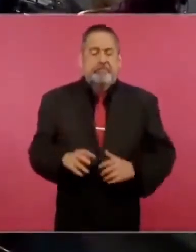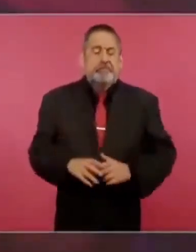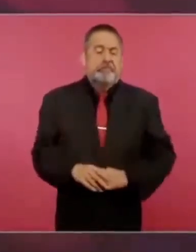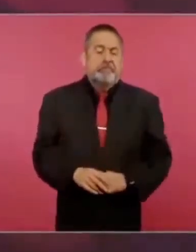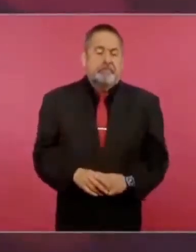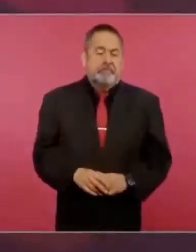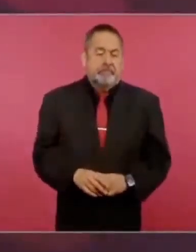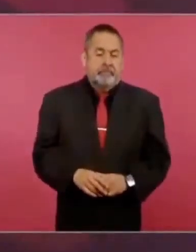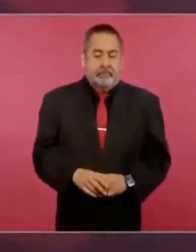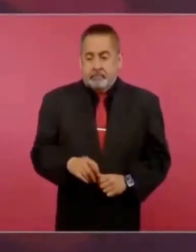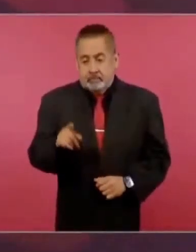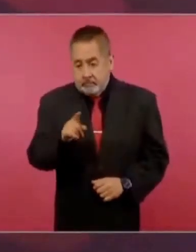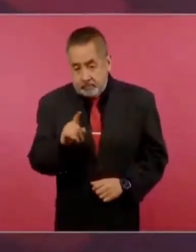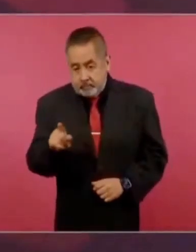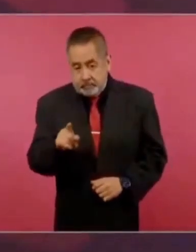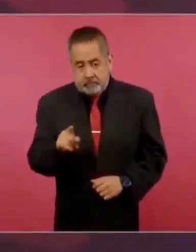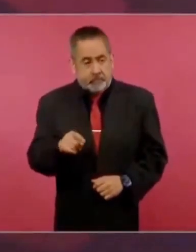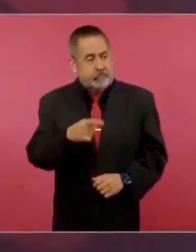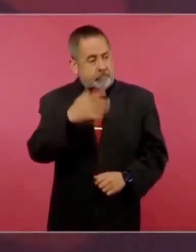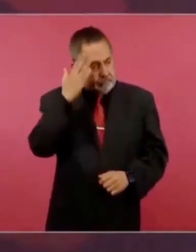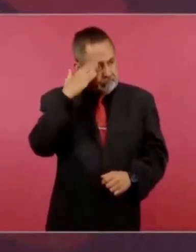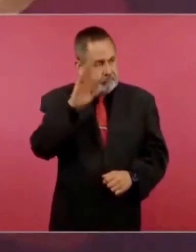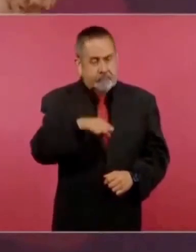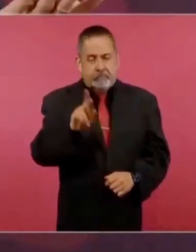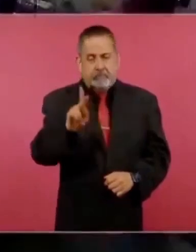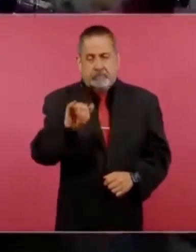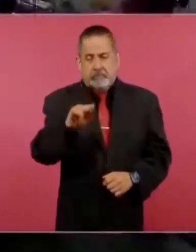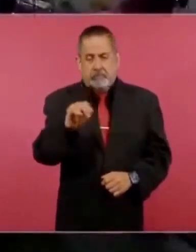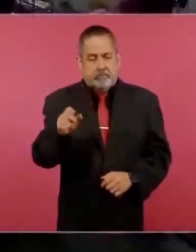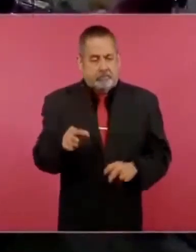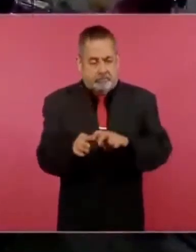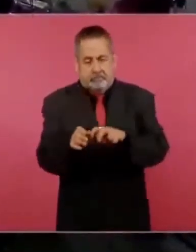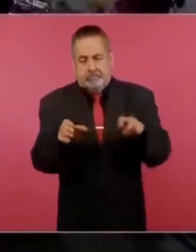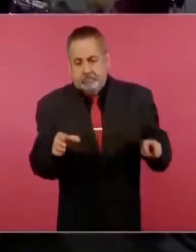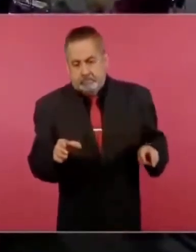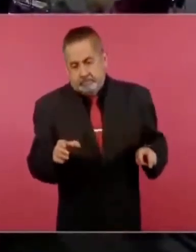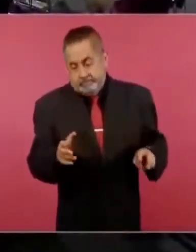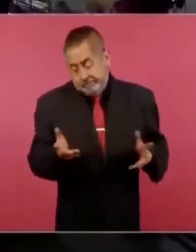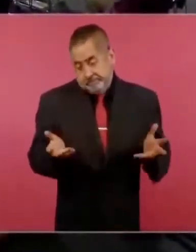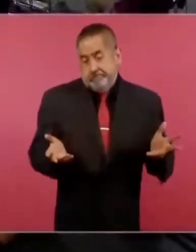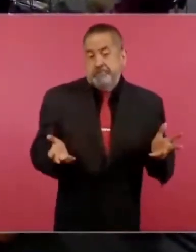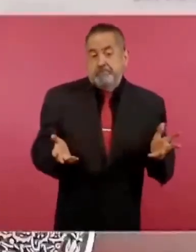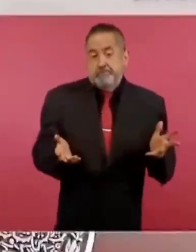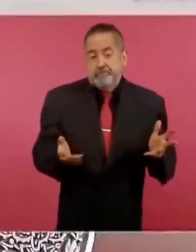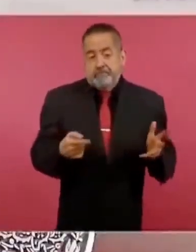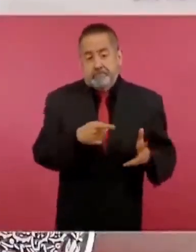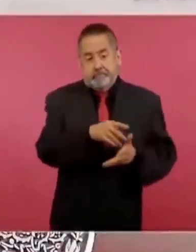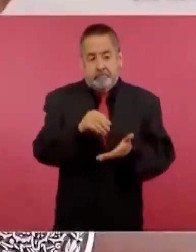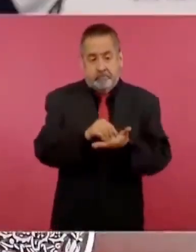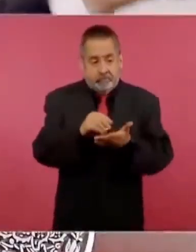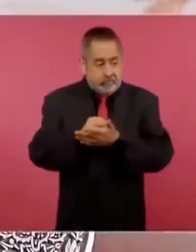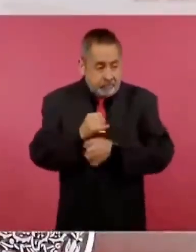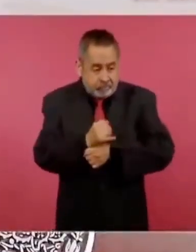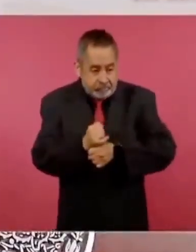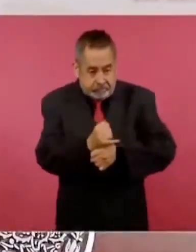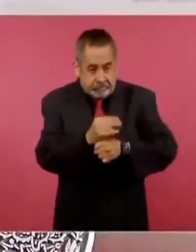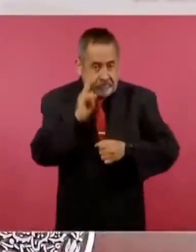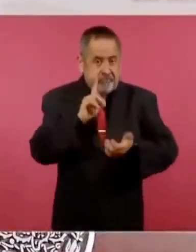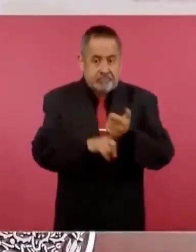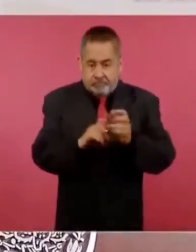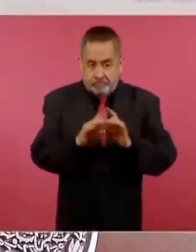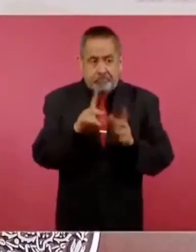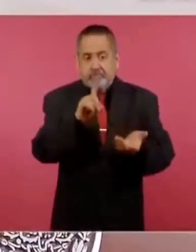este retirar la señora piña no O sea en tanto esté en curso la investigación porque ella es